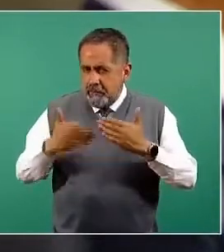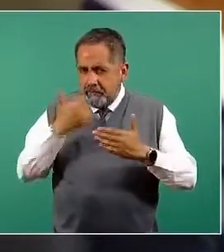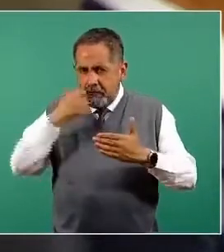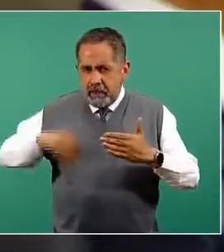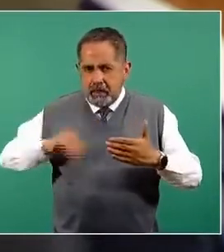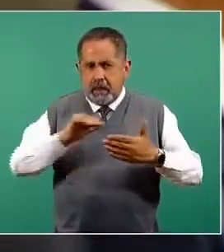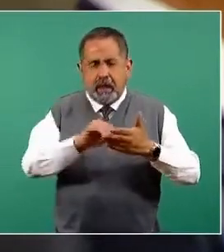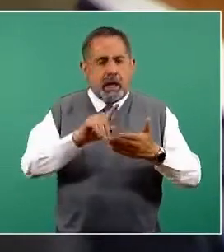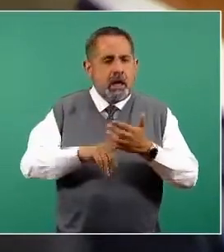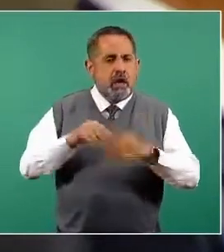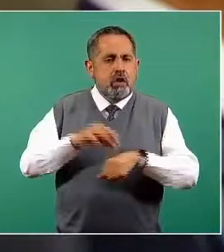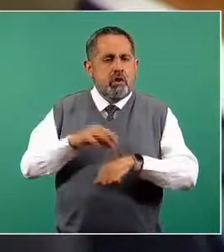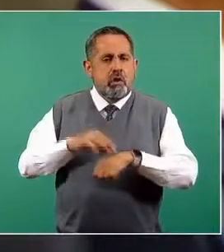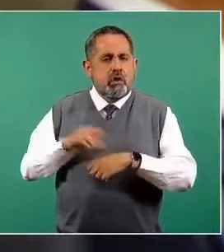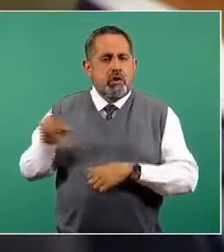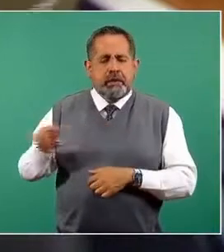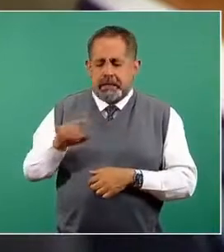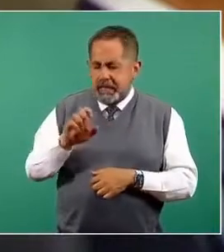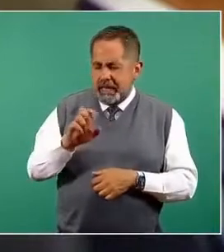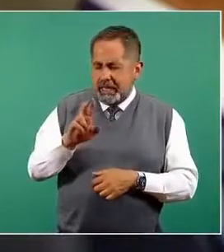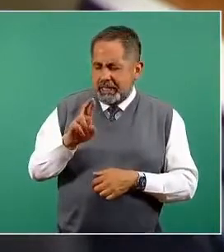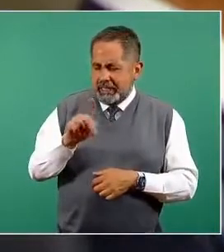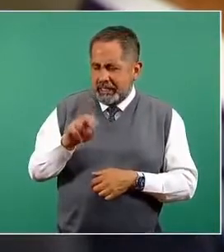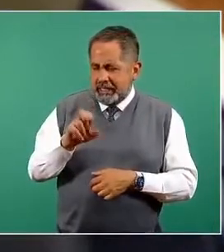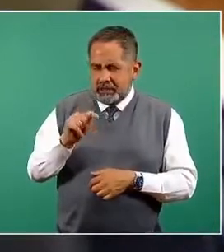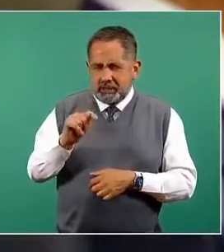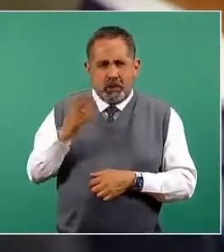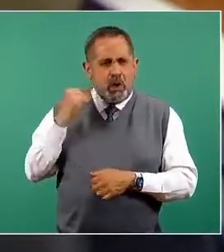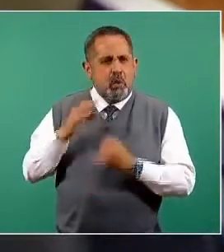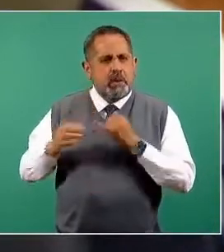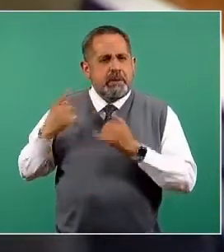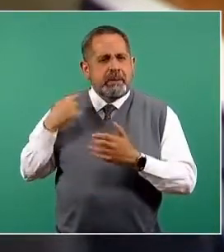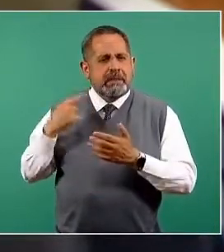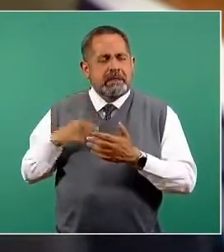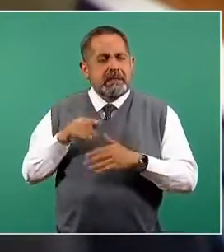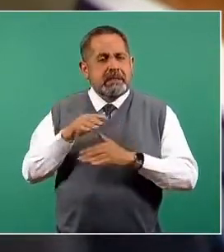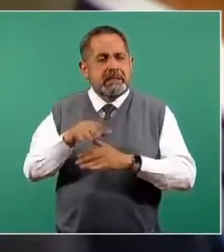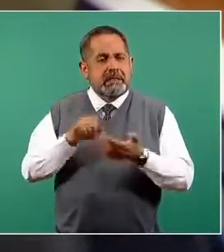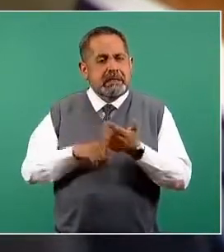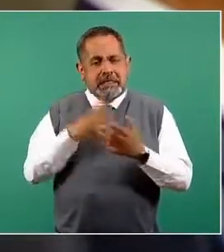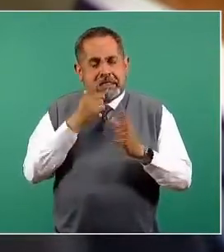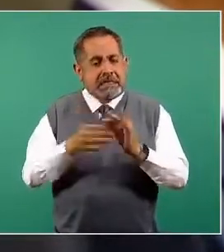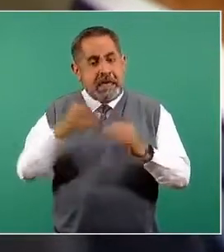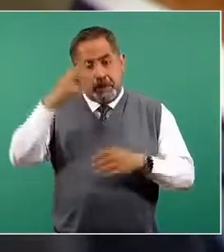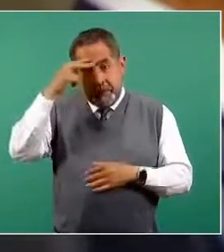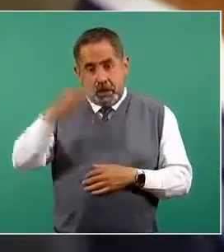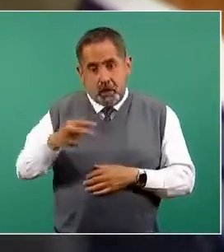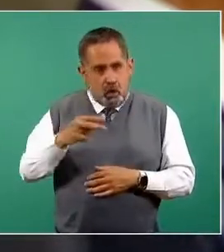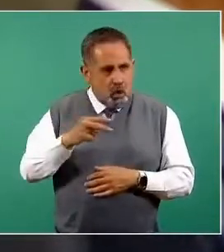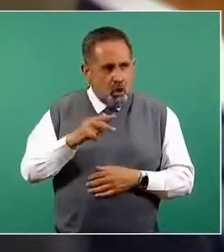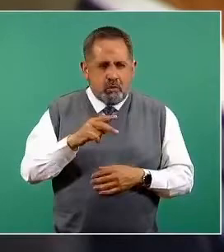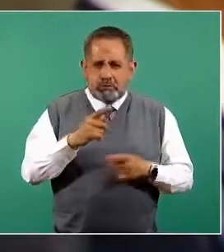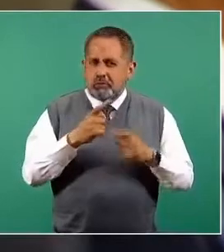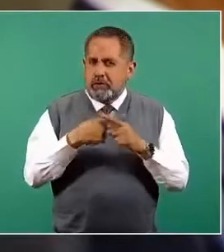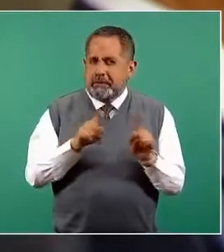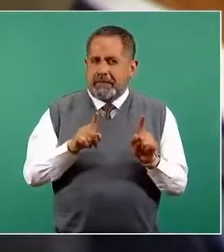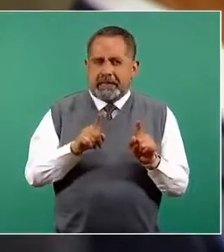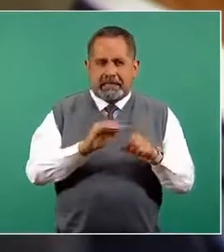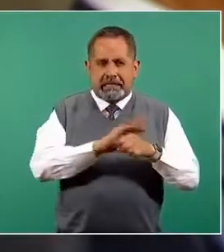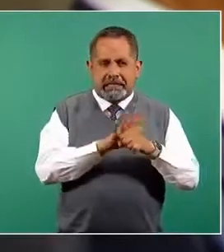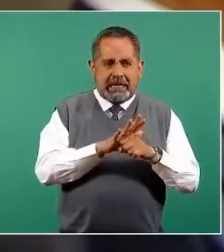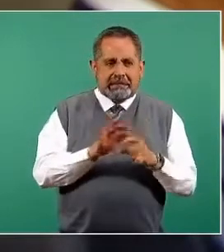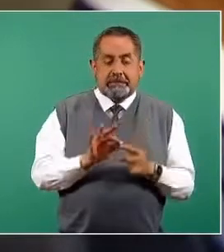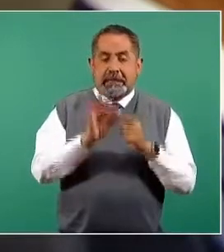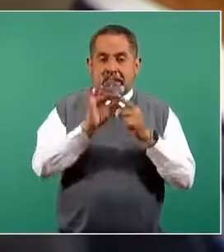el doctor Ernesto la última vez que vino, en la que mencionaba que en México se había estado transmitiendo una variante especial que